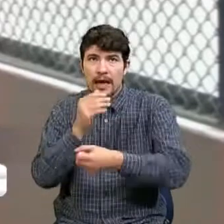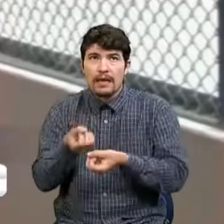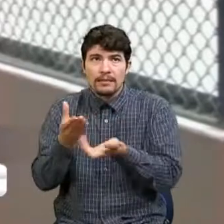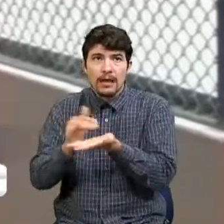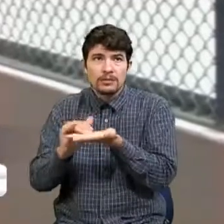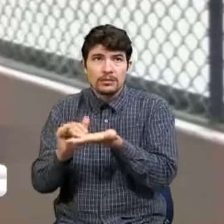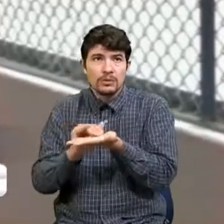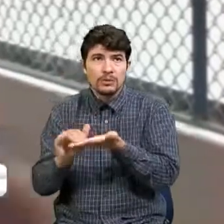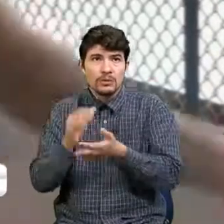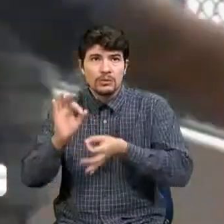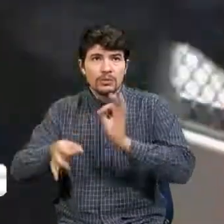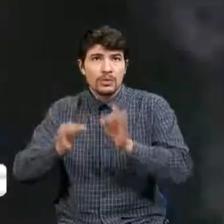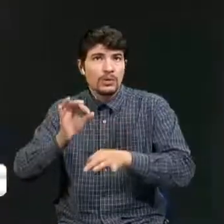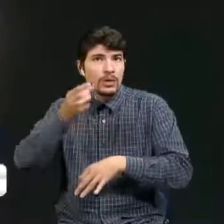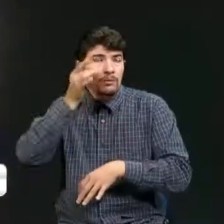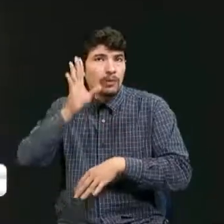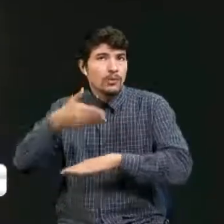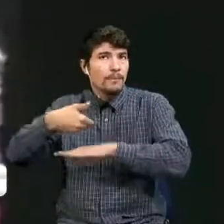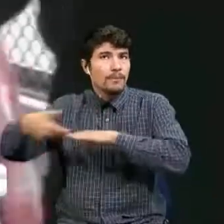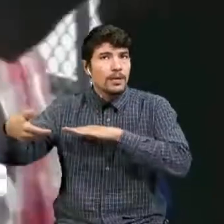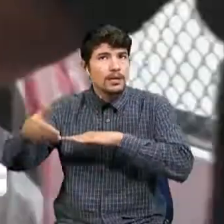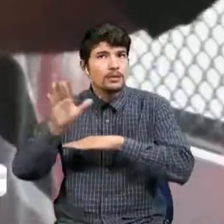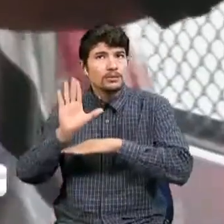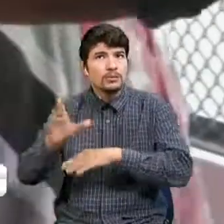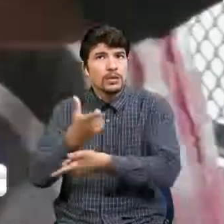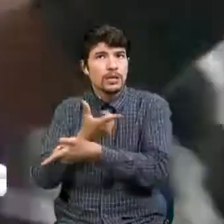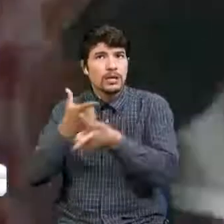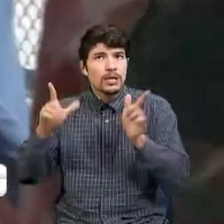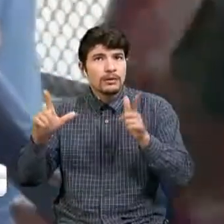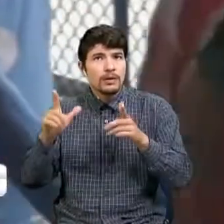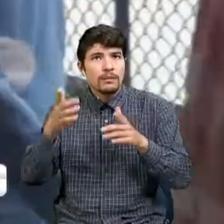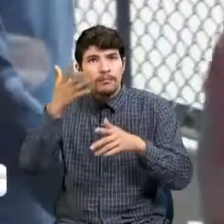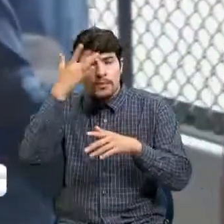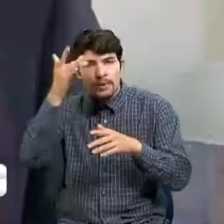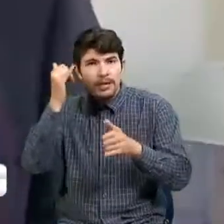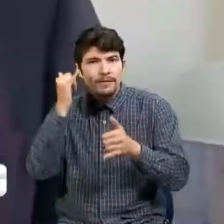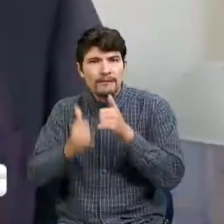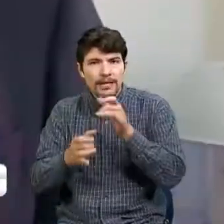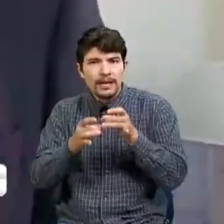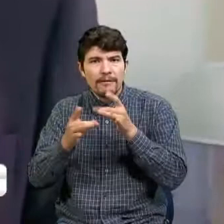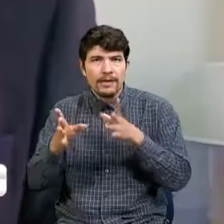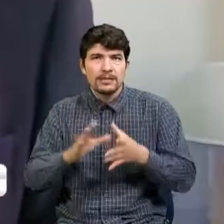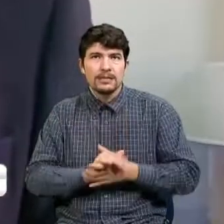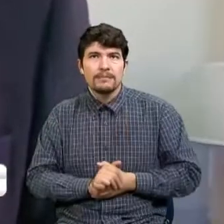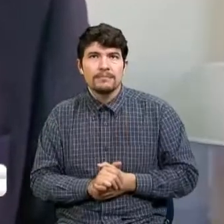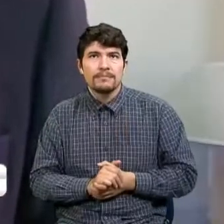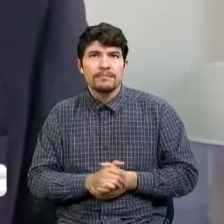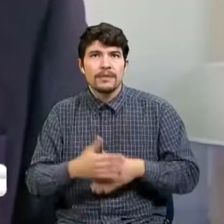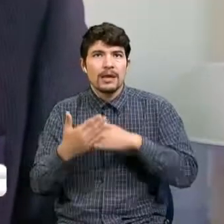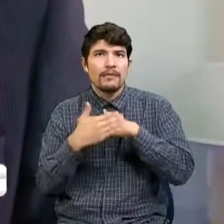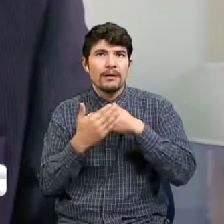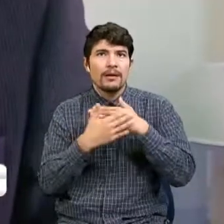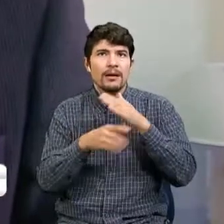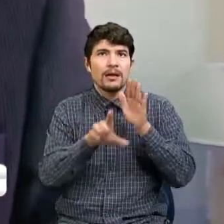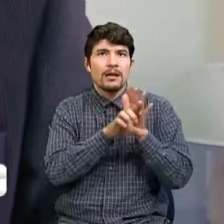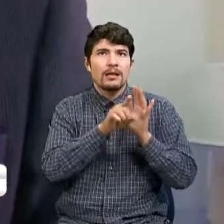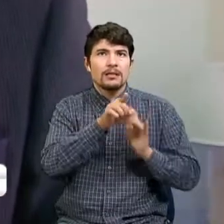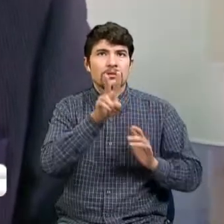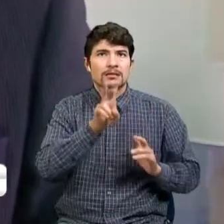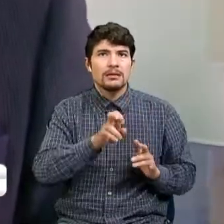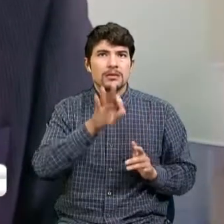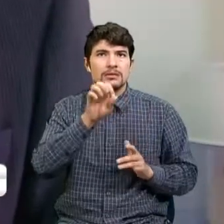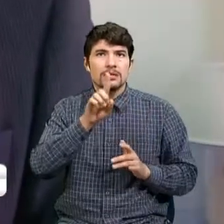su situación judicial podrá solicitar su libertad por vencimiento de términos lo que nos indica la ley 1786 del